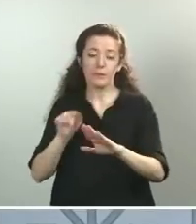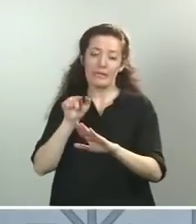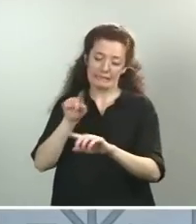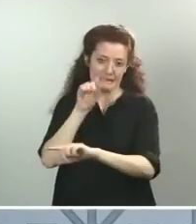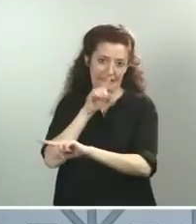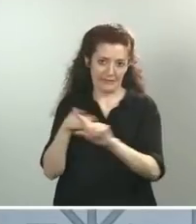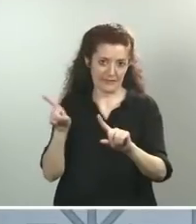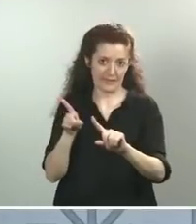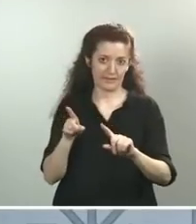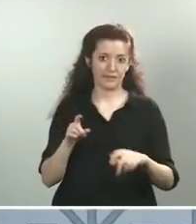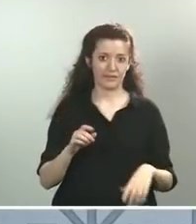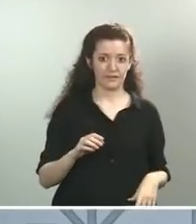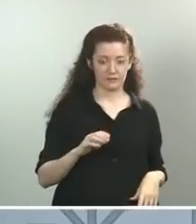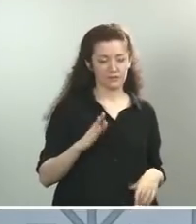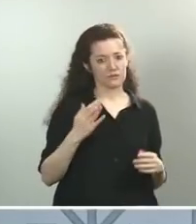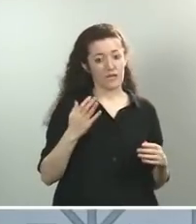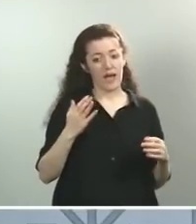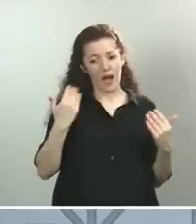prácticas de verdade.